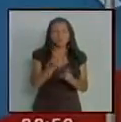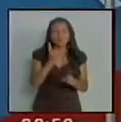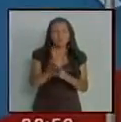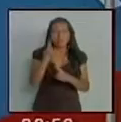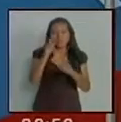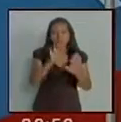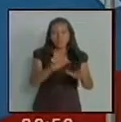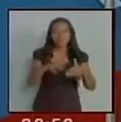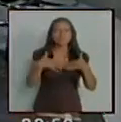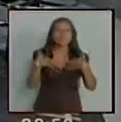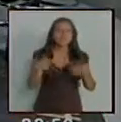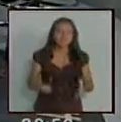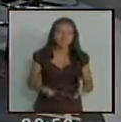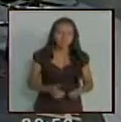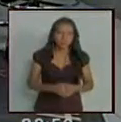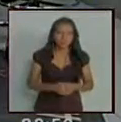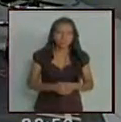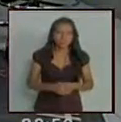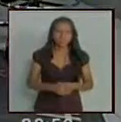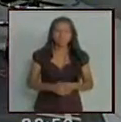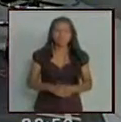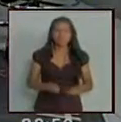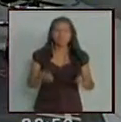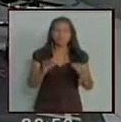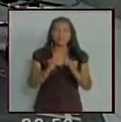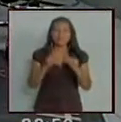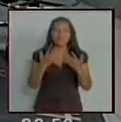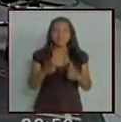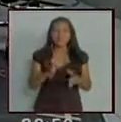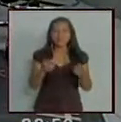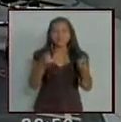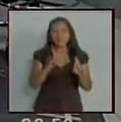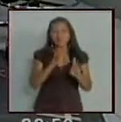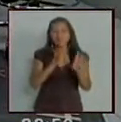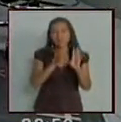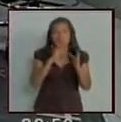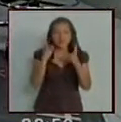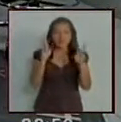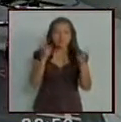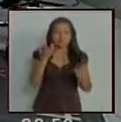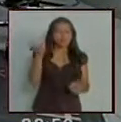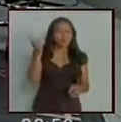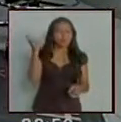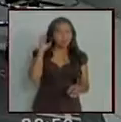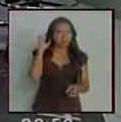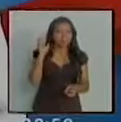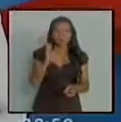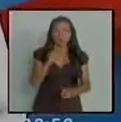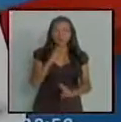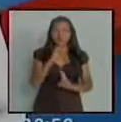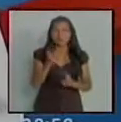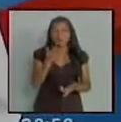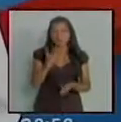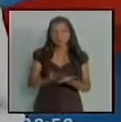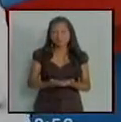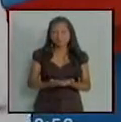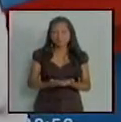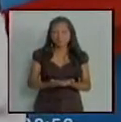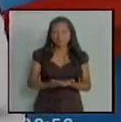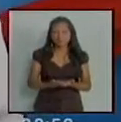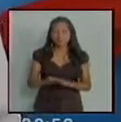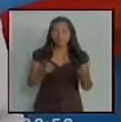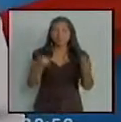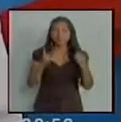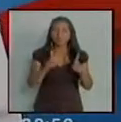para la salud del paciente. ¿Puedo aportar a esto? ¿No? Por supuesto. O sea, cuando hablamos de los implantes cocleares, no es la solución definitiva. Y mismo